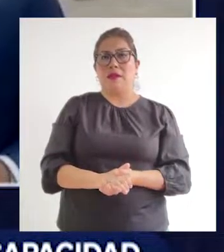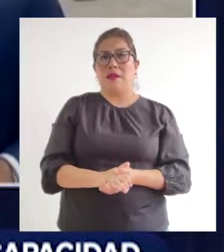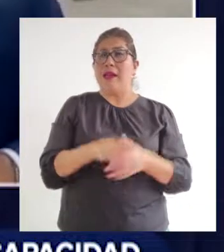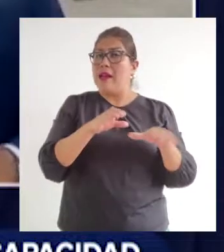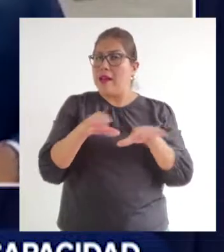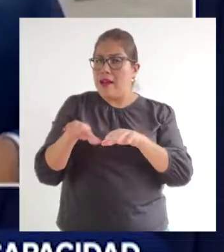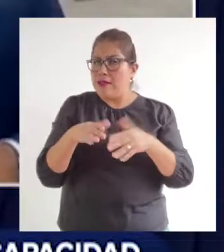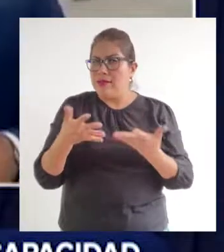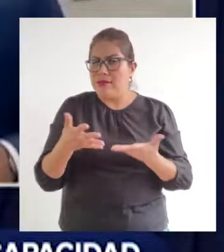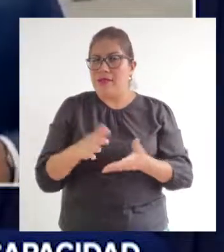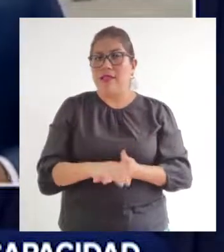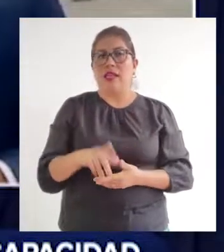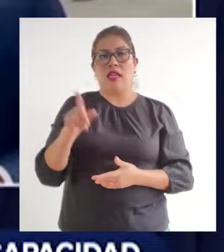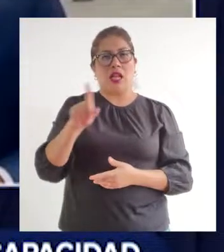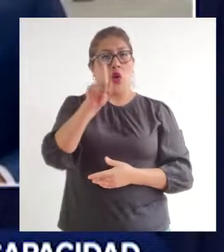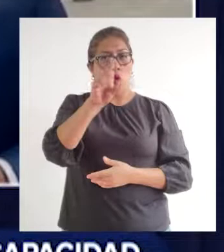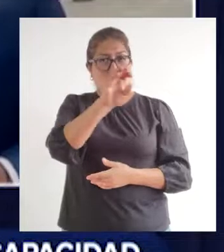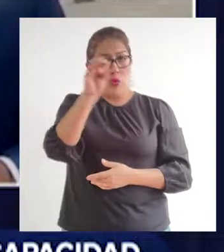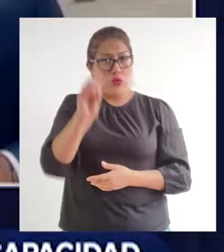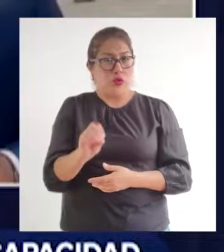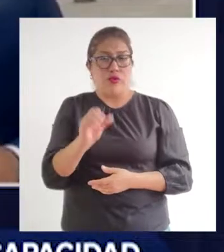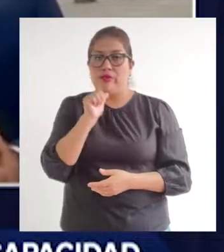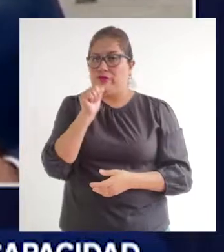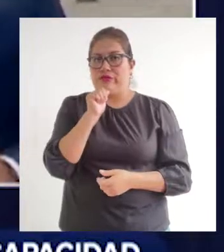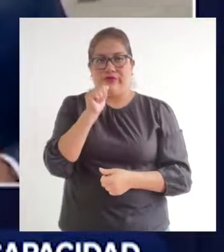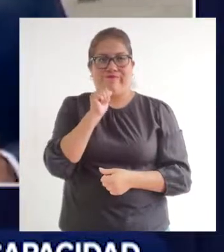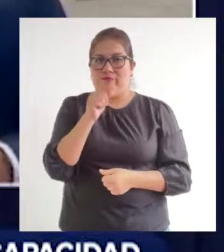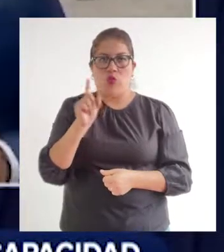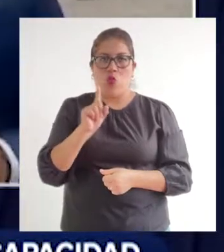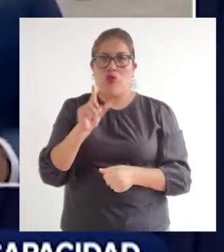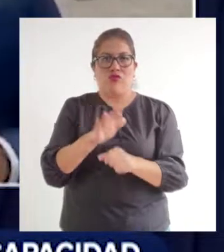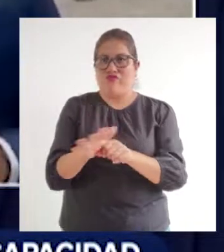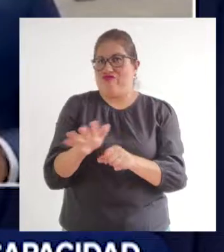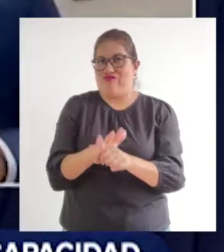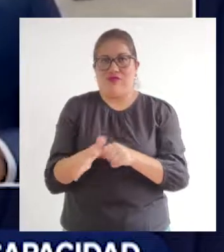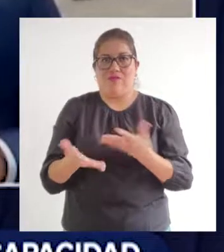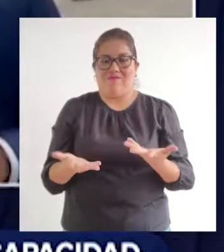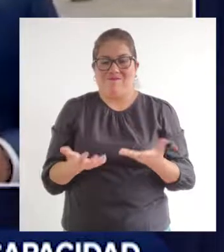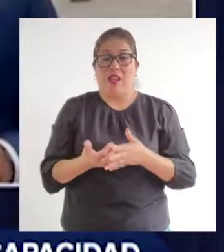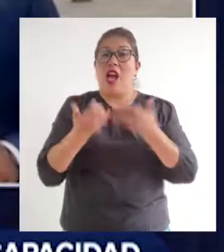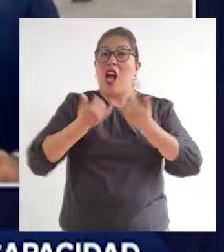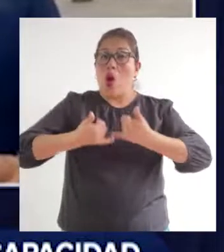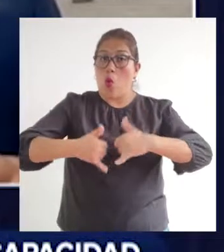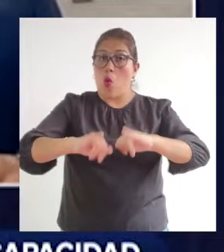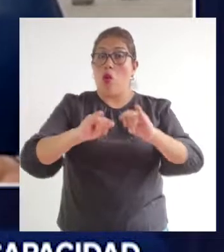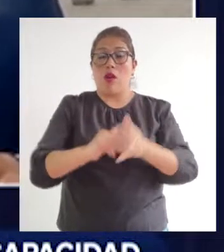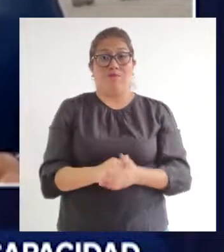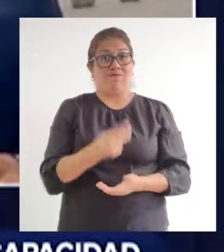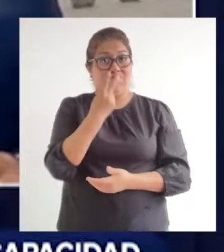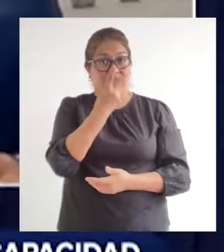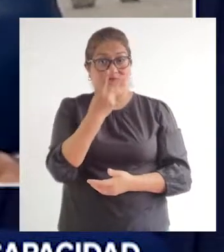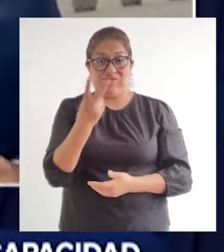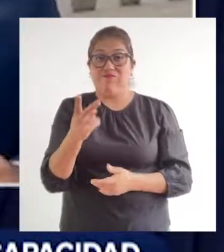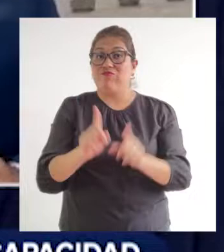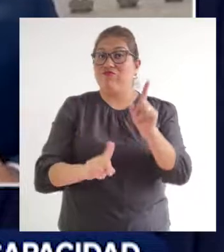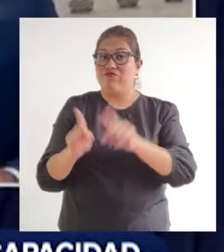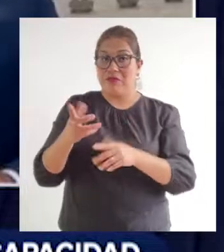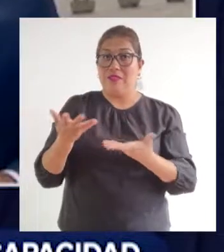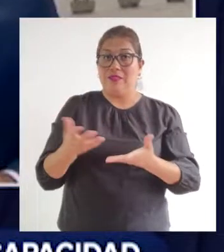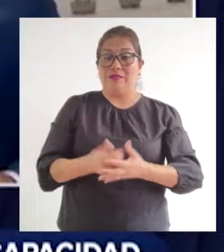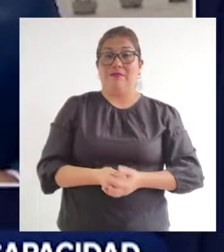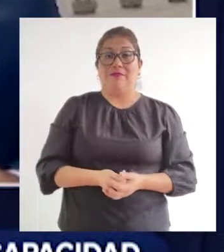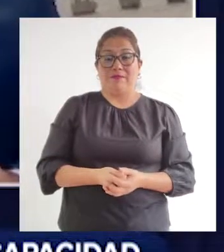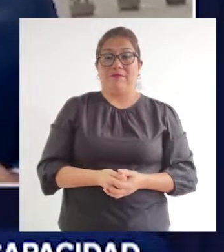1% es todavía insuficiente. Aún así, las instituciones públicas no todas llegan a ejecutar